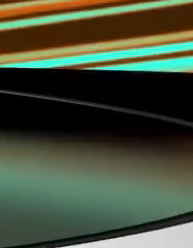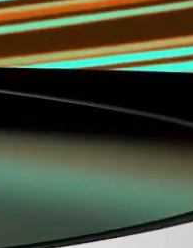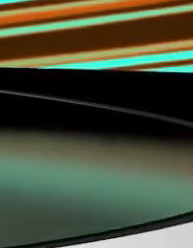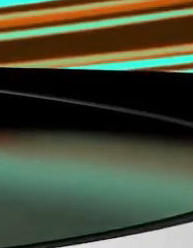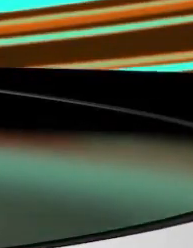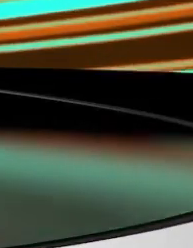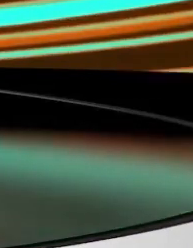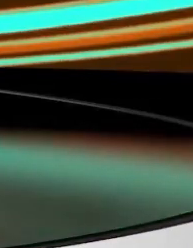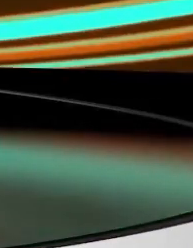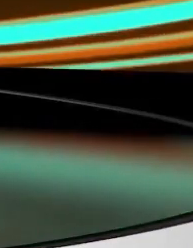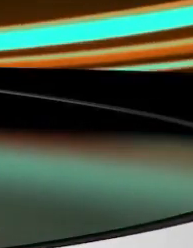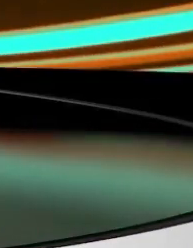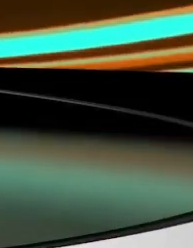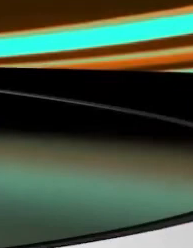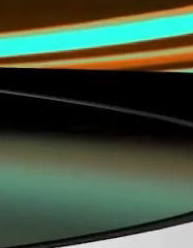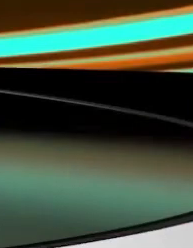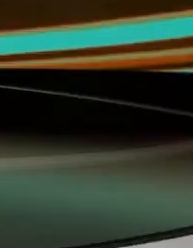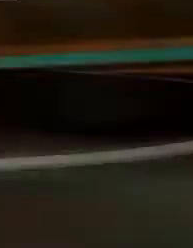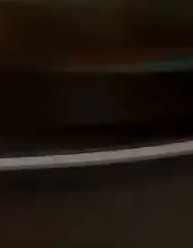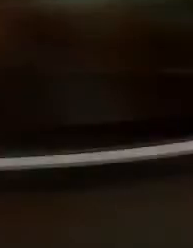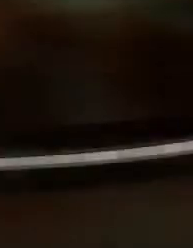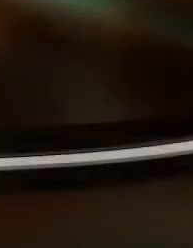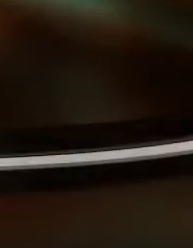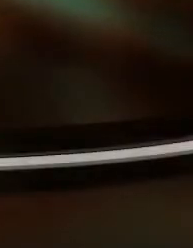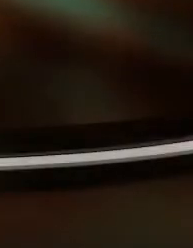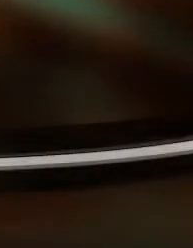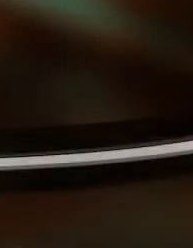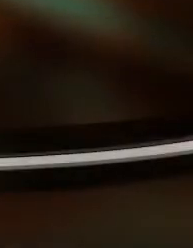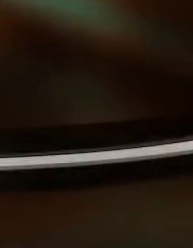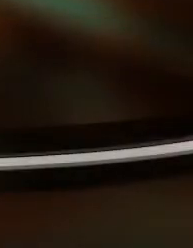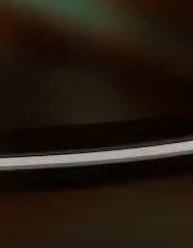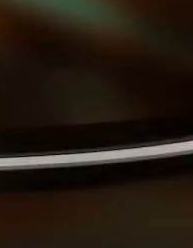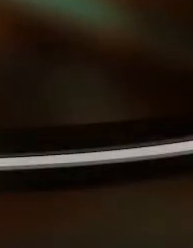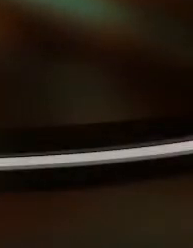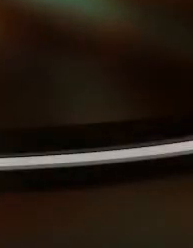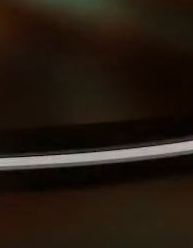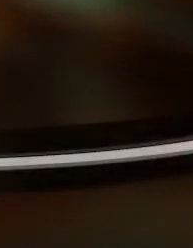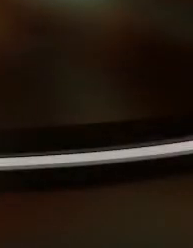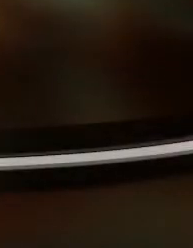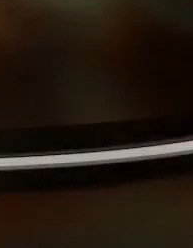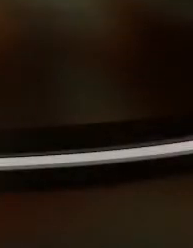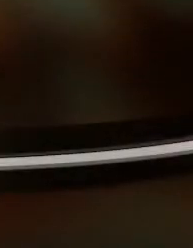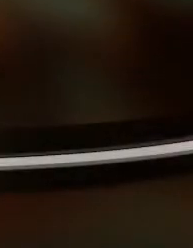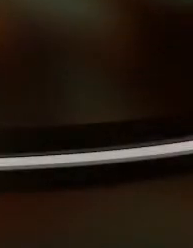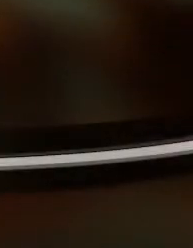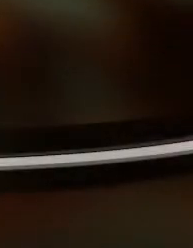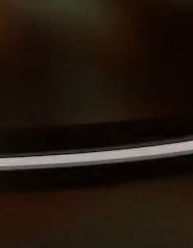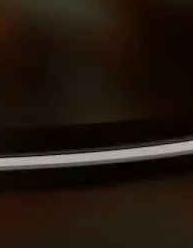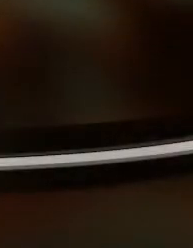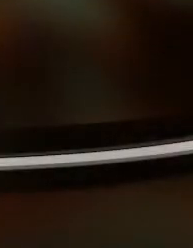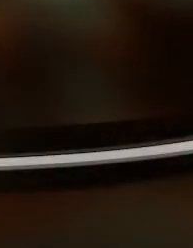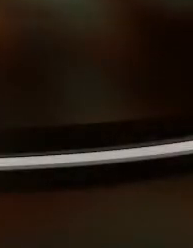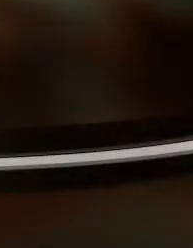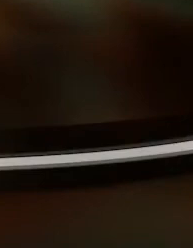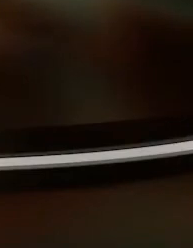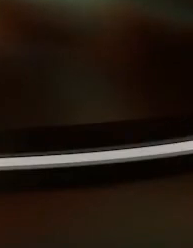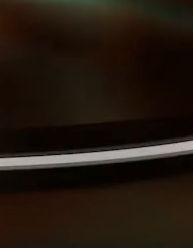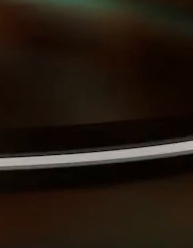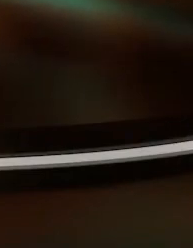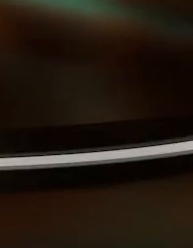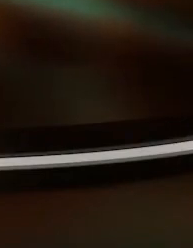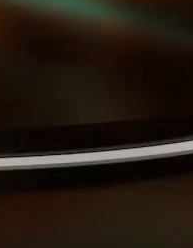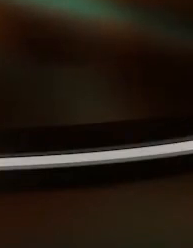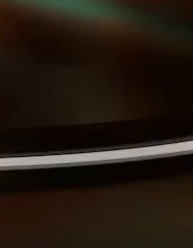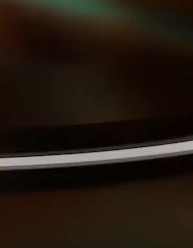tenemos varios proyectos en carpeta, hemos desarrollado muchas plantas desalinizadoras. Entre Tarapacá y Arica tenemos 7 plantas, pero de agua